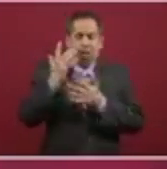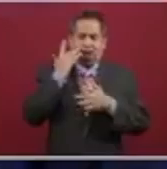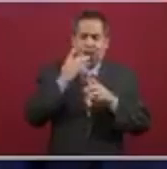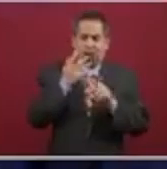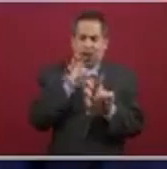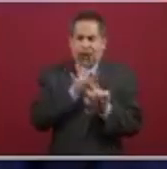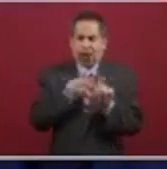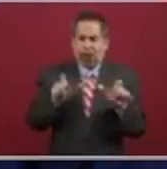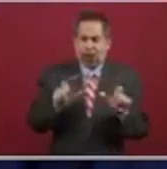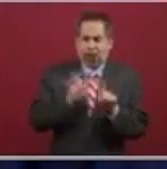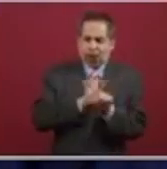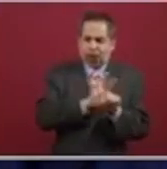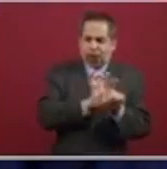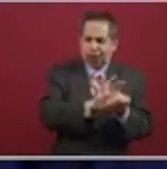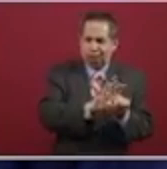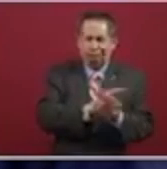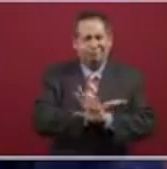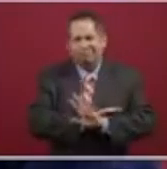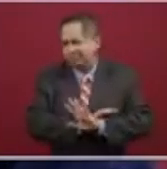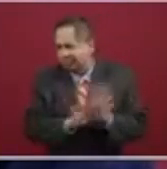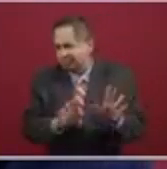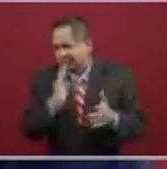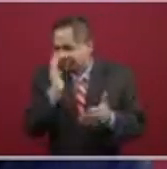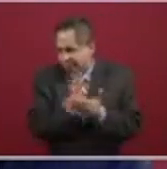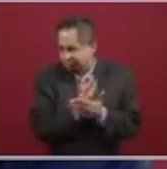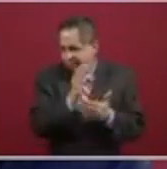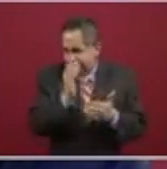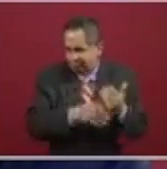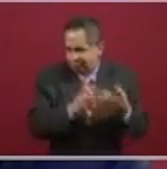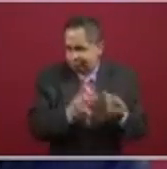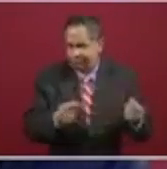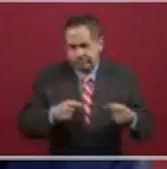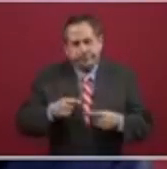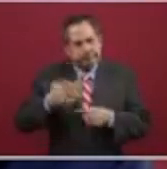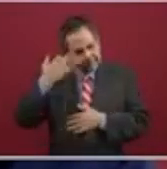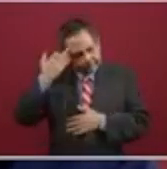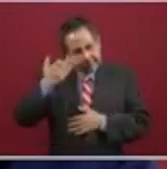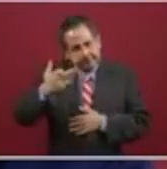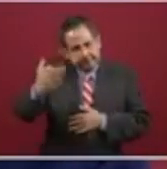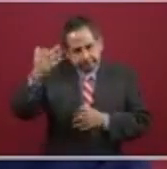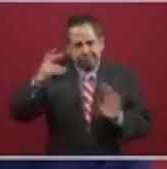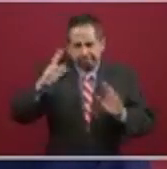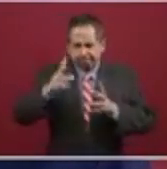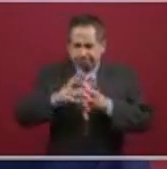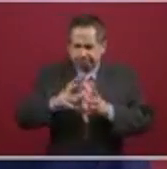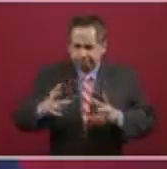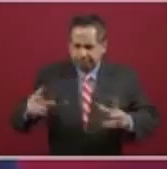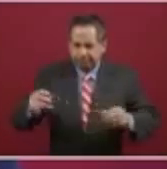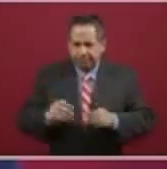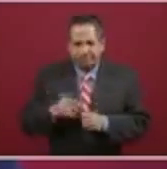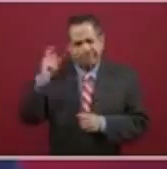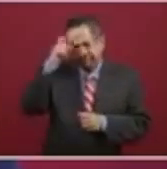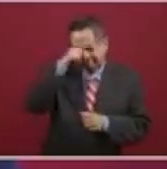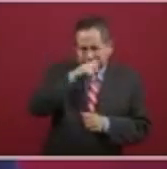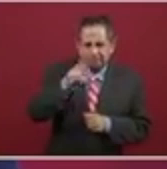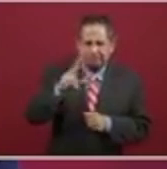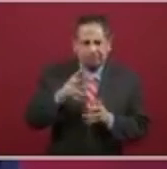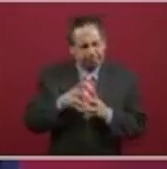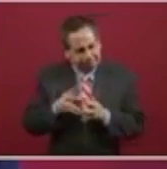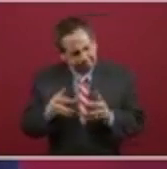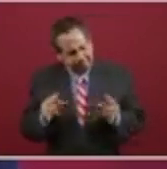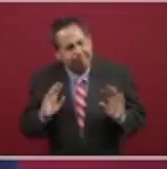Todo eso se va a lograr, nos va a llevar tiempo, no va a costar mucho trabajo,